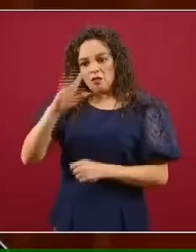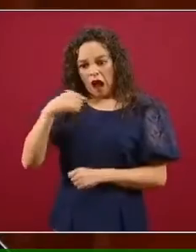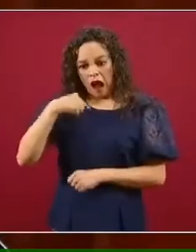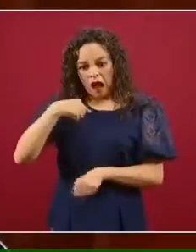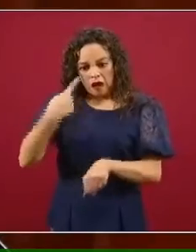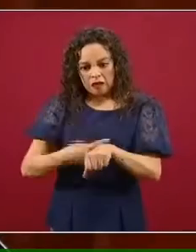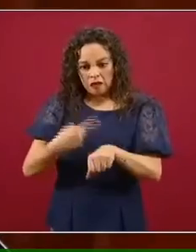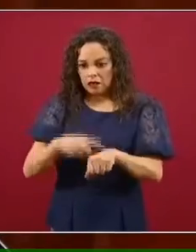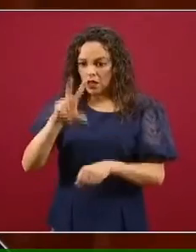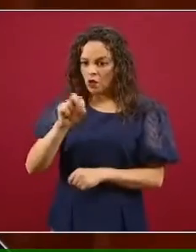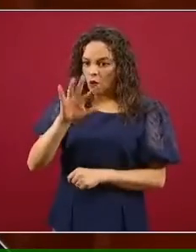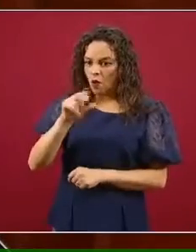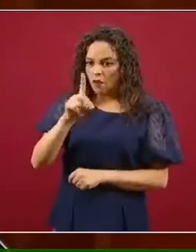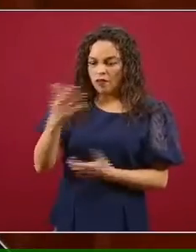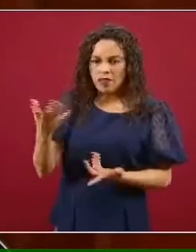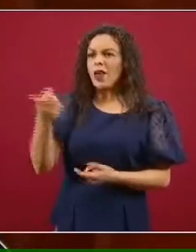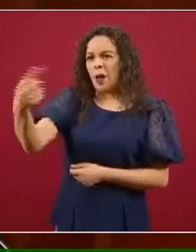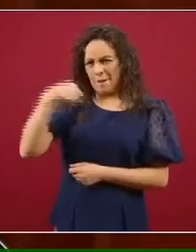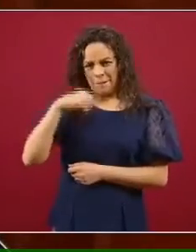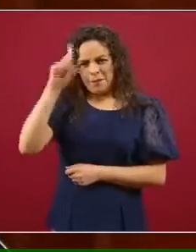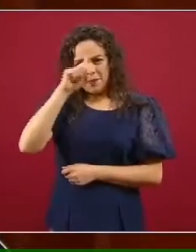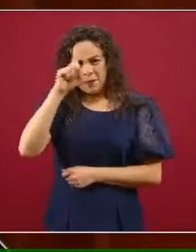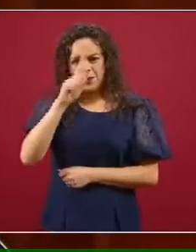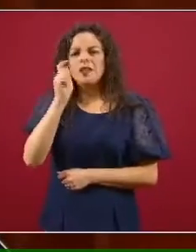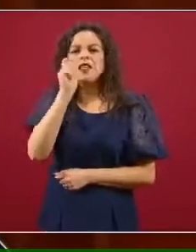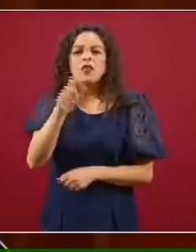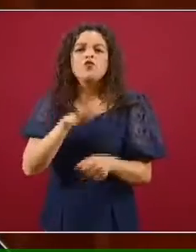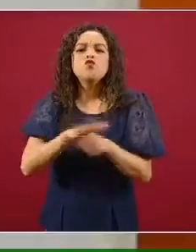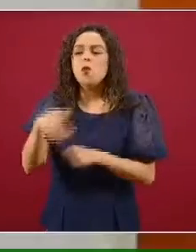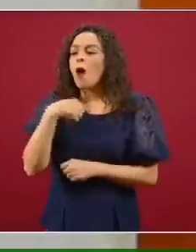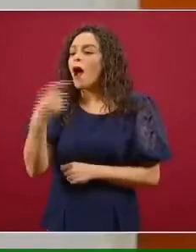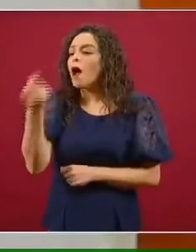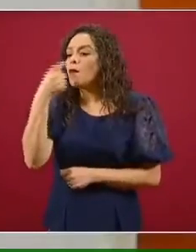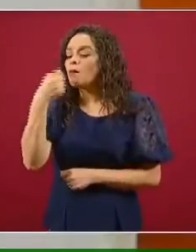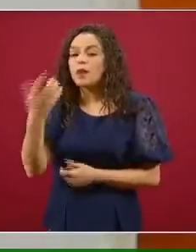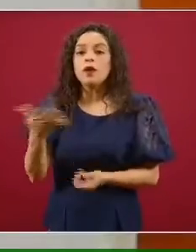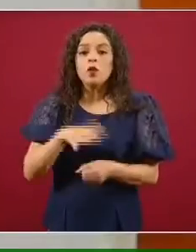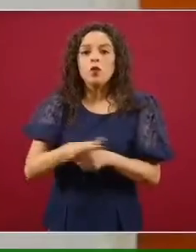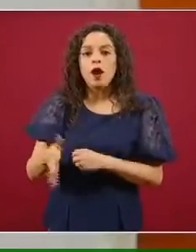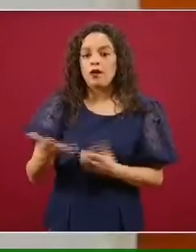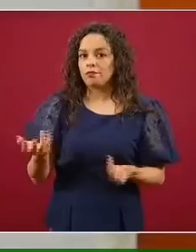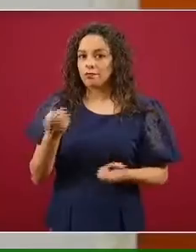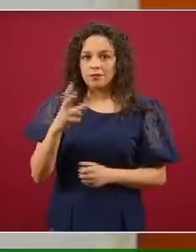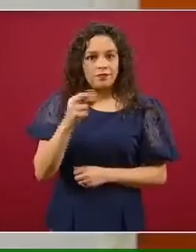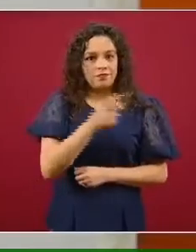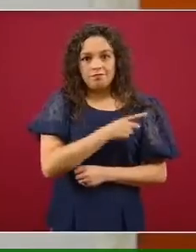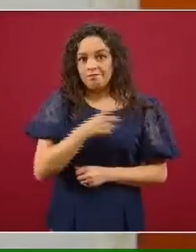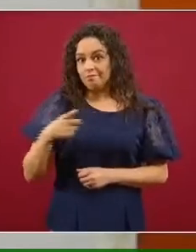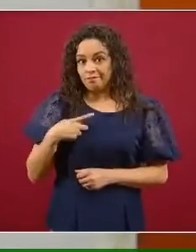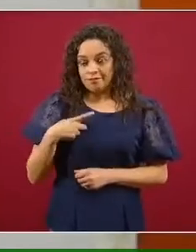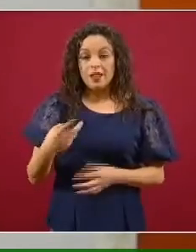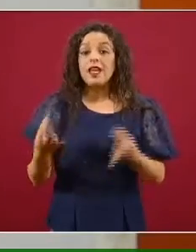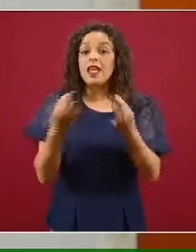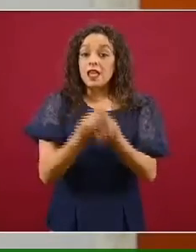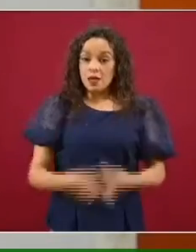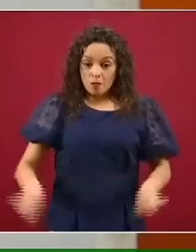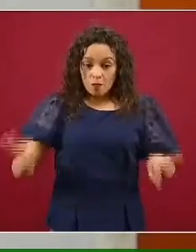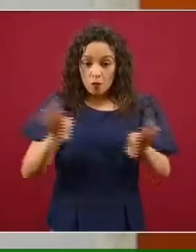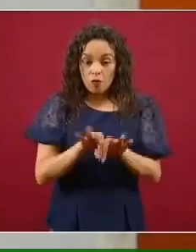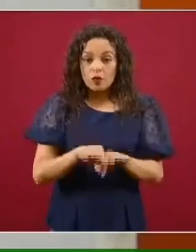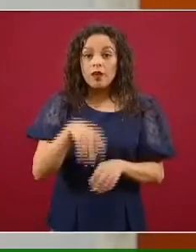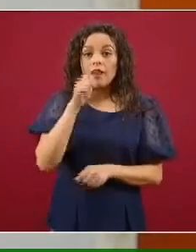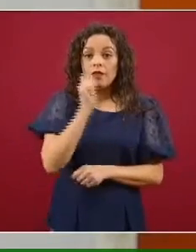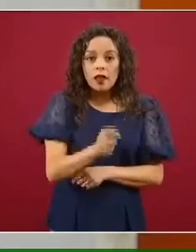¿Qué compro? Y entonces esto es una inquietud genuina de las personas y lo importante aquí siempre es